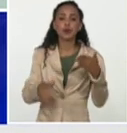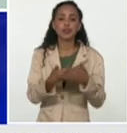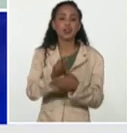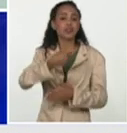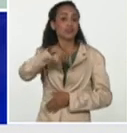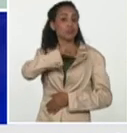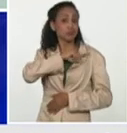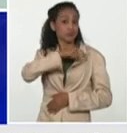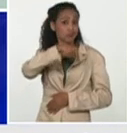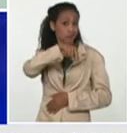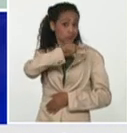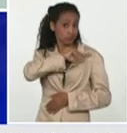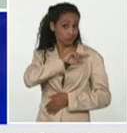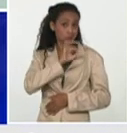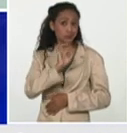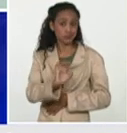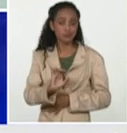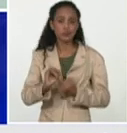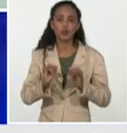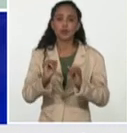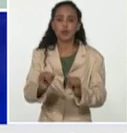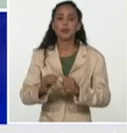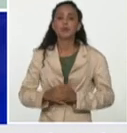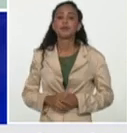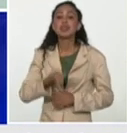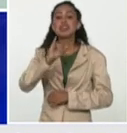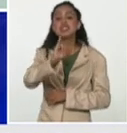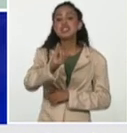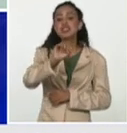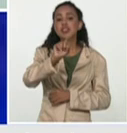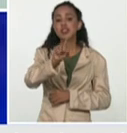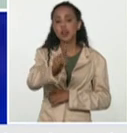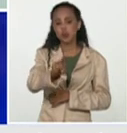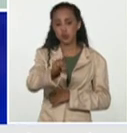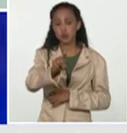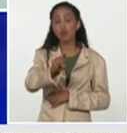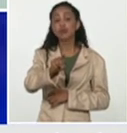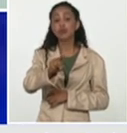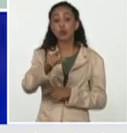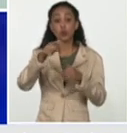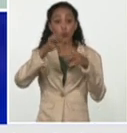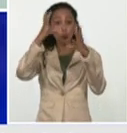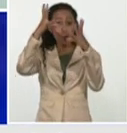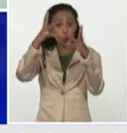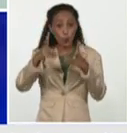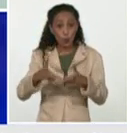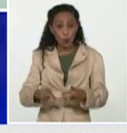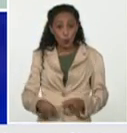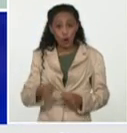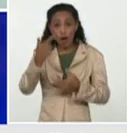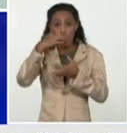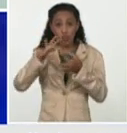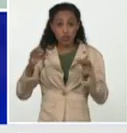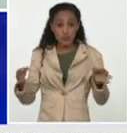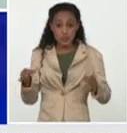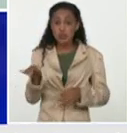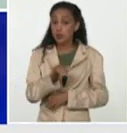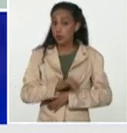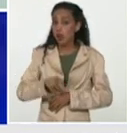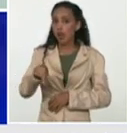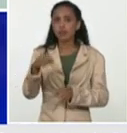ayer. Estamos hablando de 61 en total. En esta provincia también se